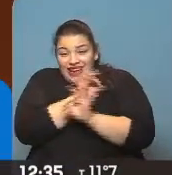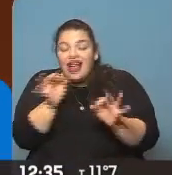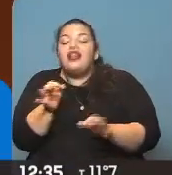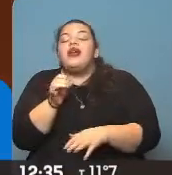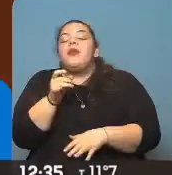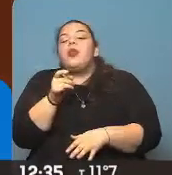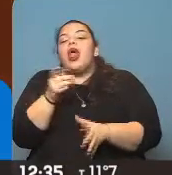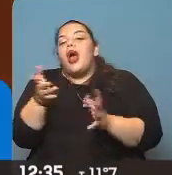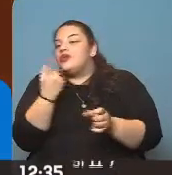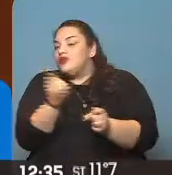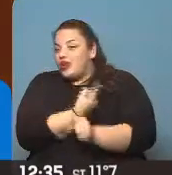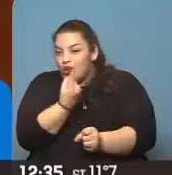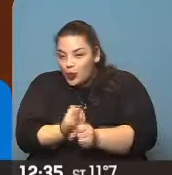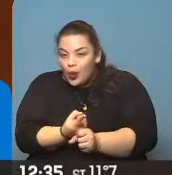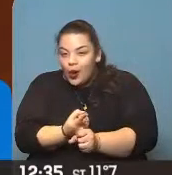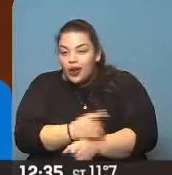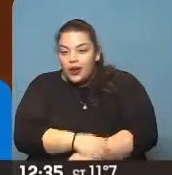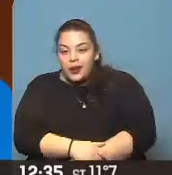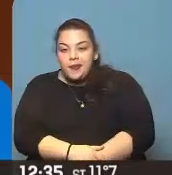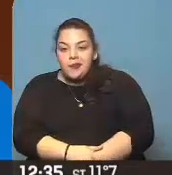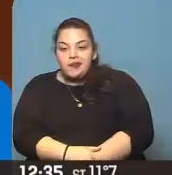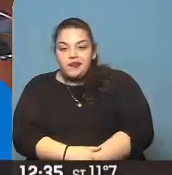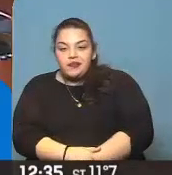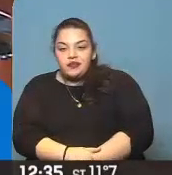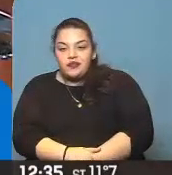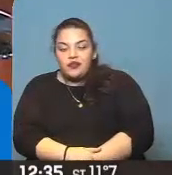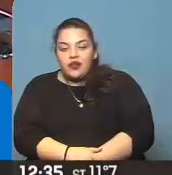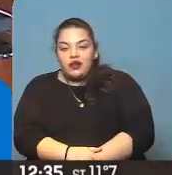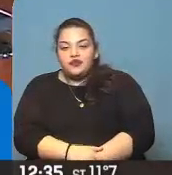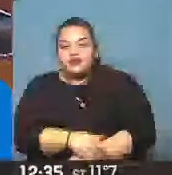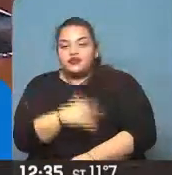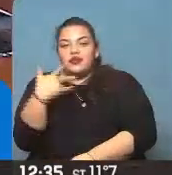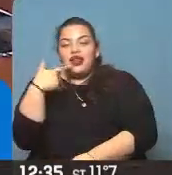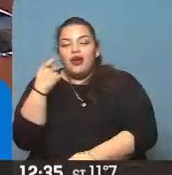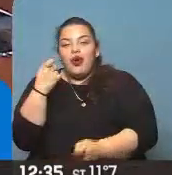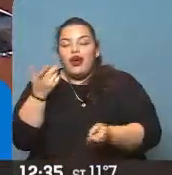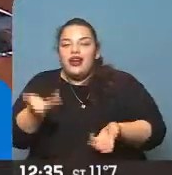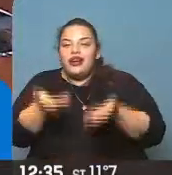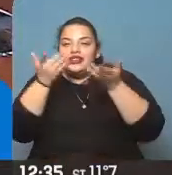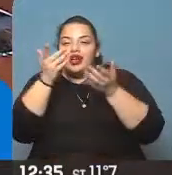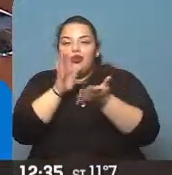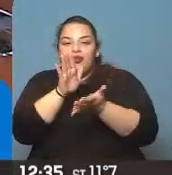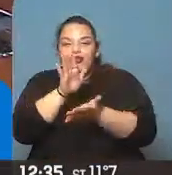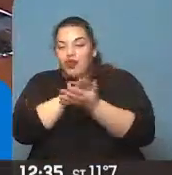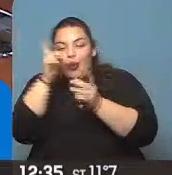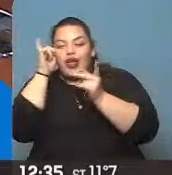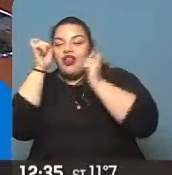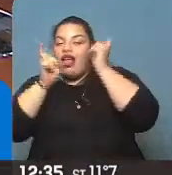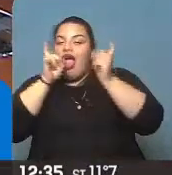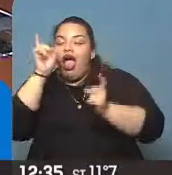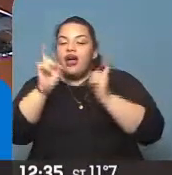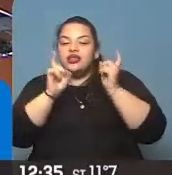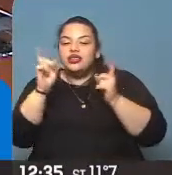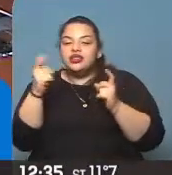recursos crece creativamente y este fue un caso yo soy como muy creativo a la hora de